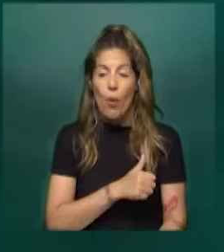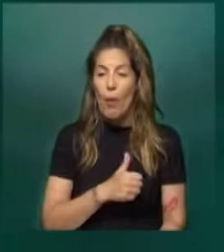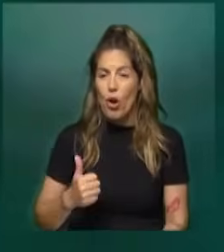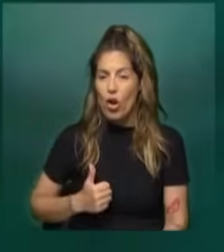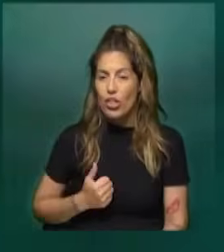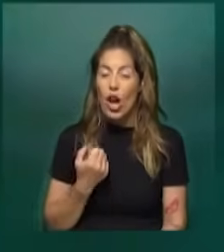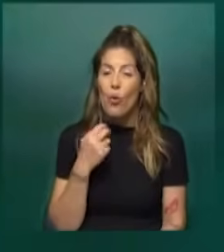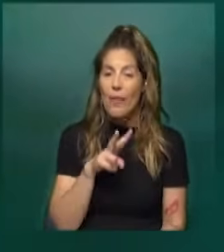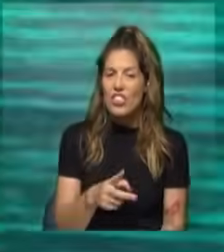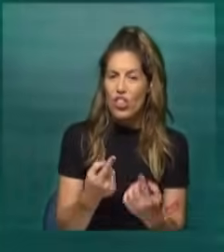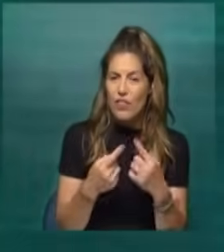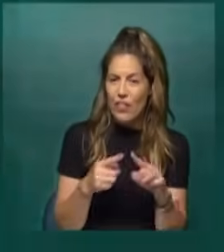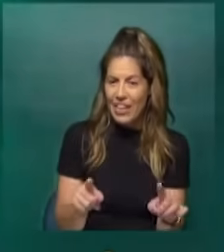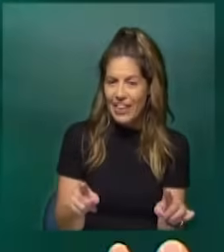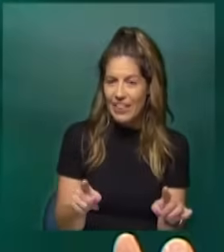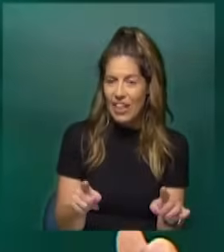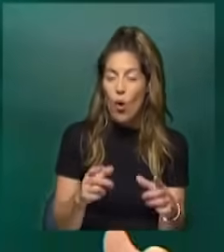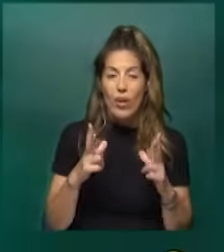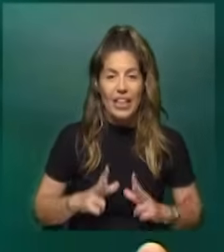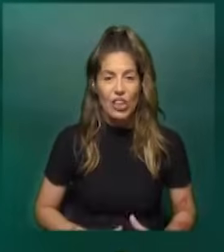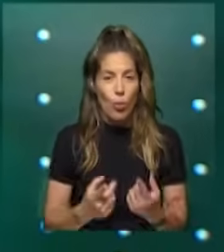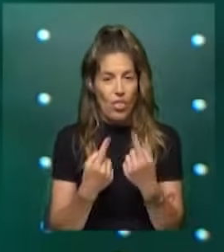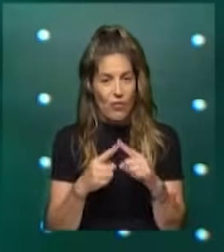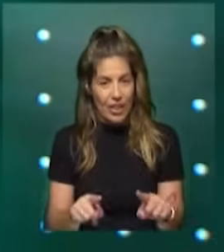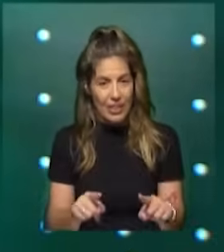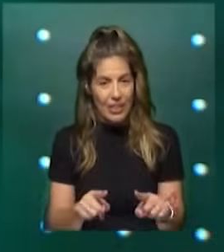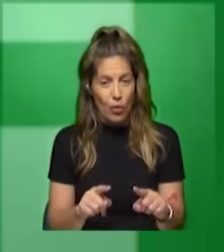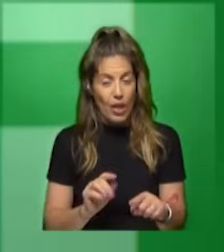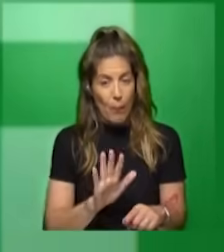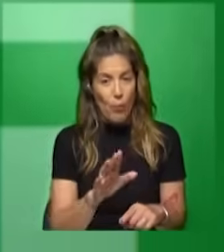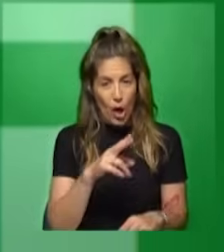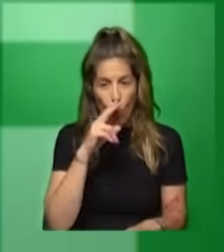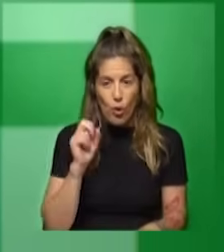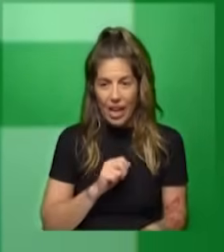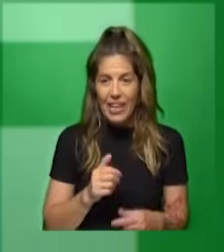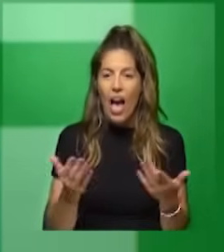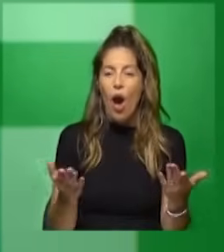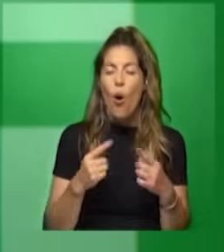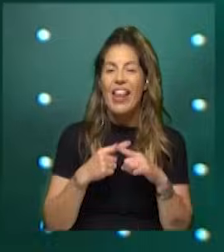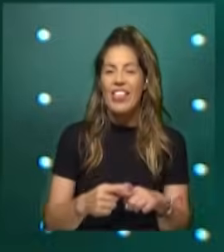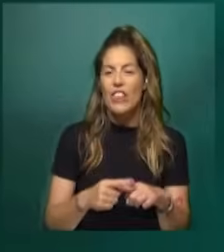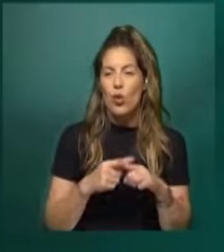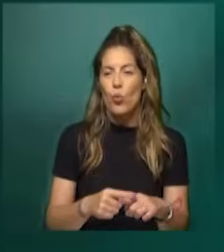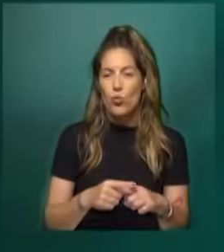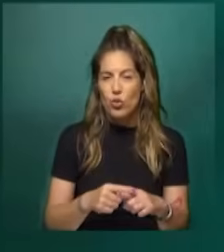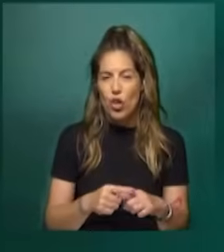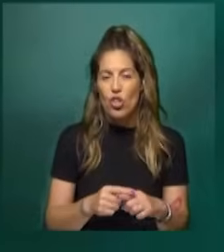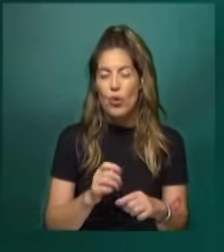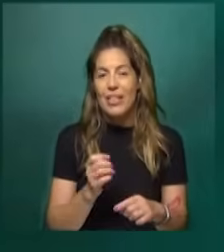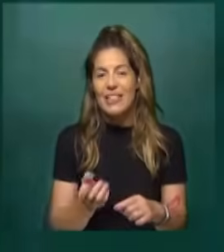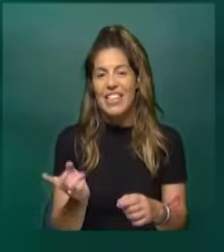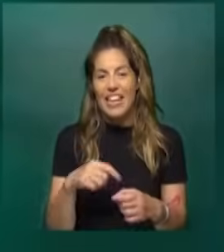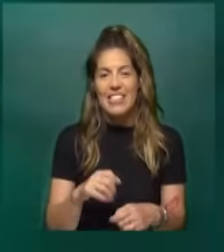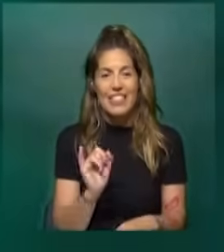visión distinta de la guerra y una actitud distinta con respecto a la propia Ucrania, ¿no? De hecho, ahora hay una discusión en ciernes sobre si ingresa o no a la